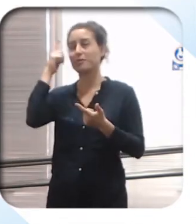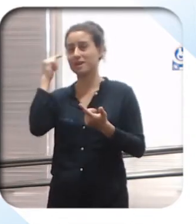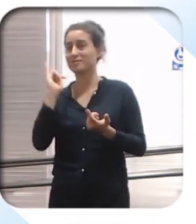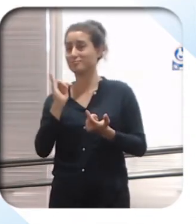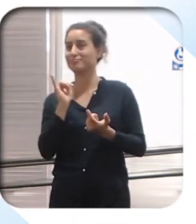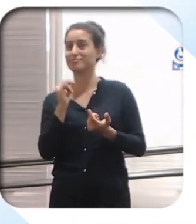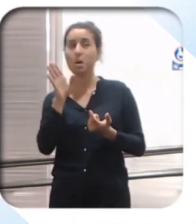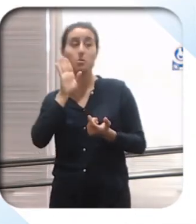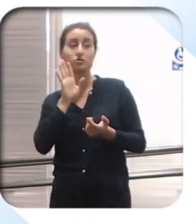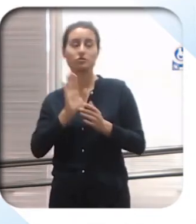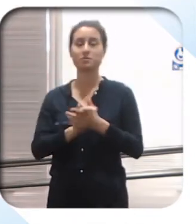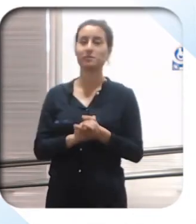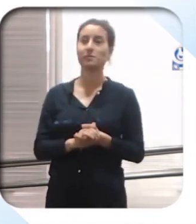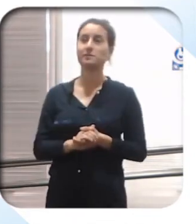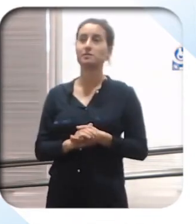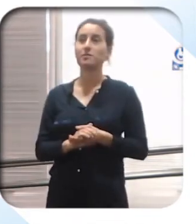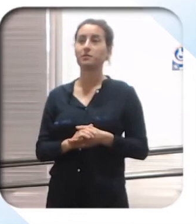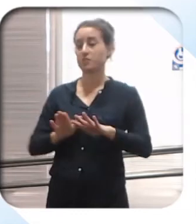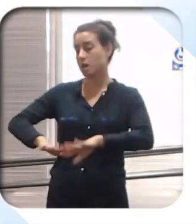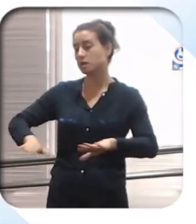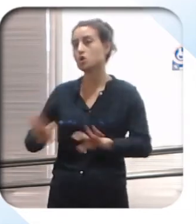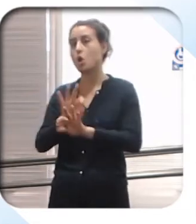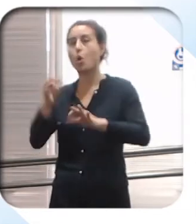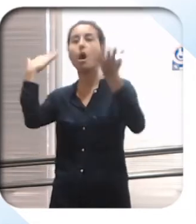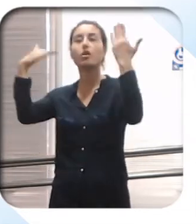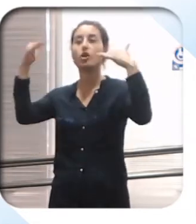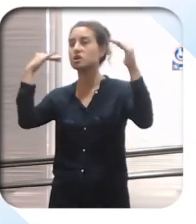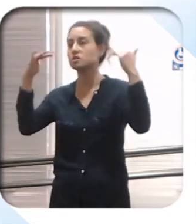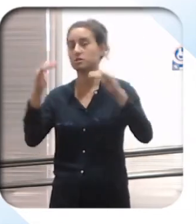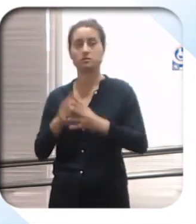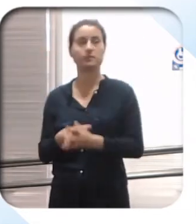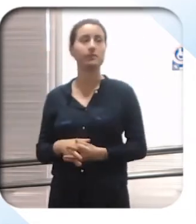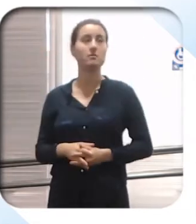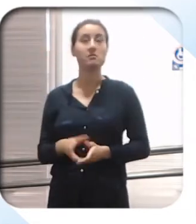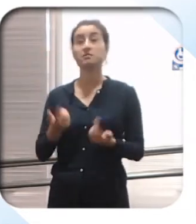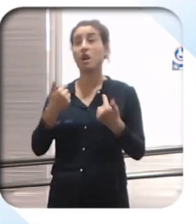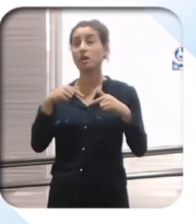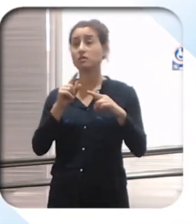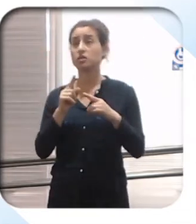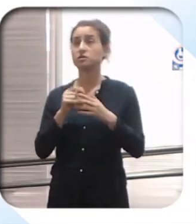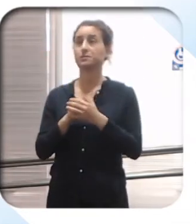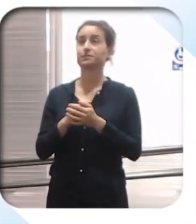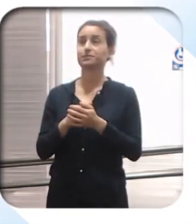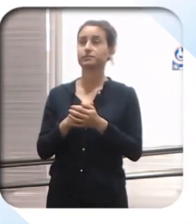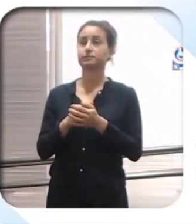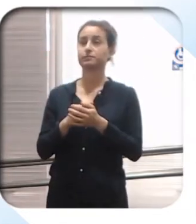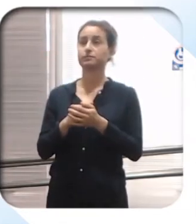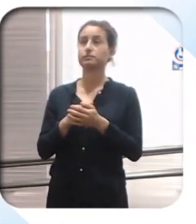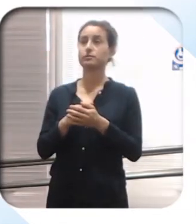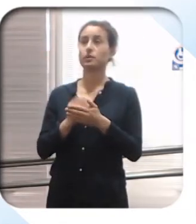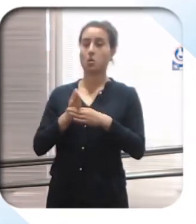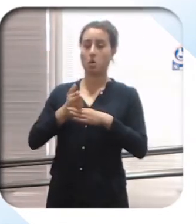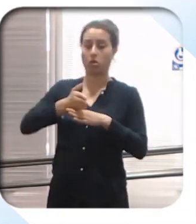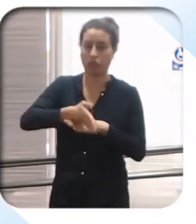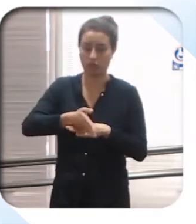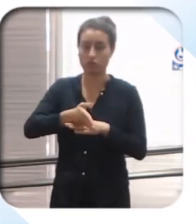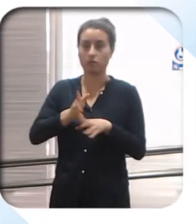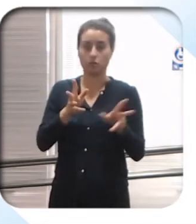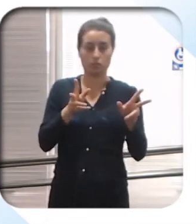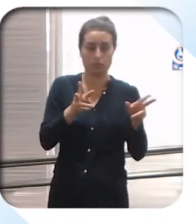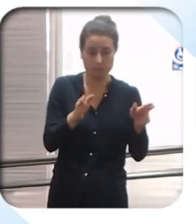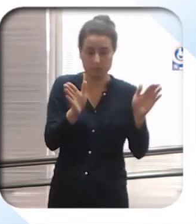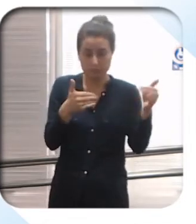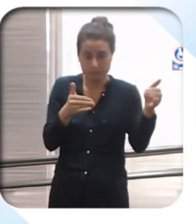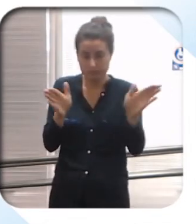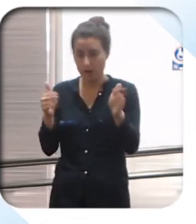de experiencia homosexual. ¿Tá? En la niñez, en la adolescencia. ¿Tá? Entonces, salir de esa necesidad de encasillar, ¿verdad?